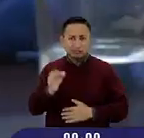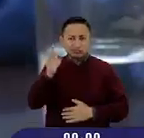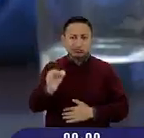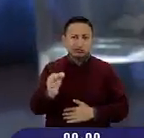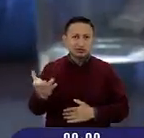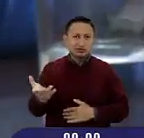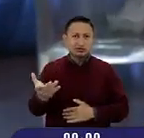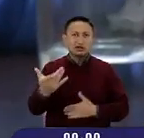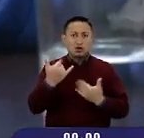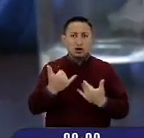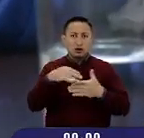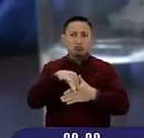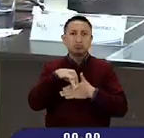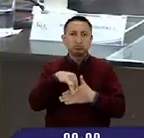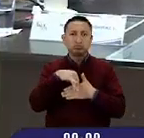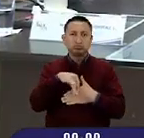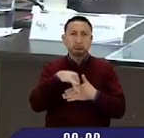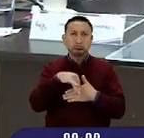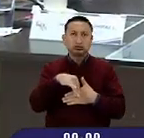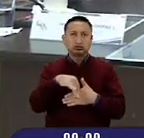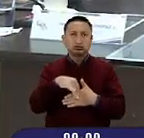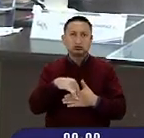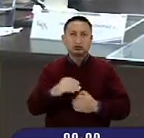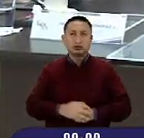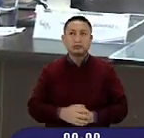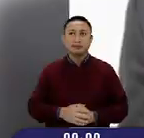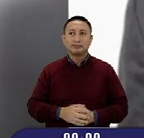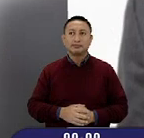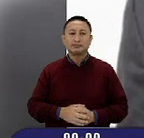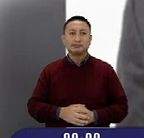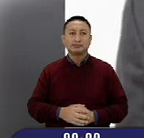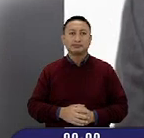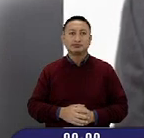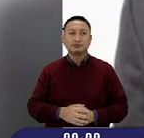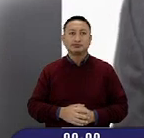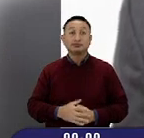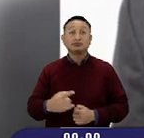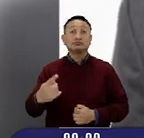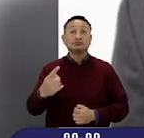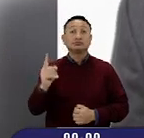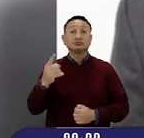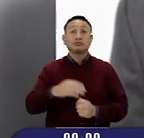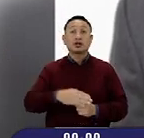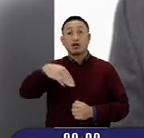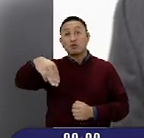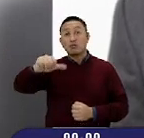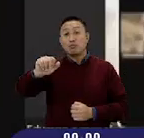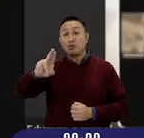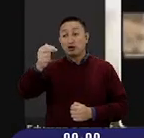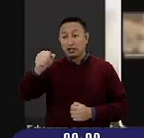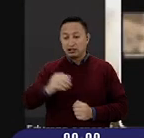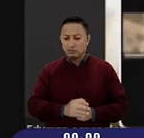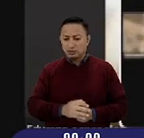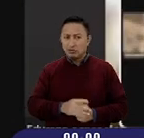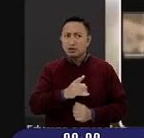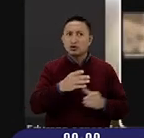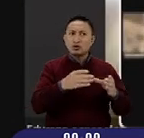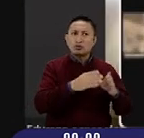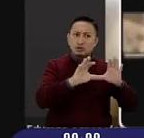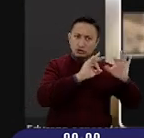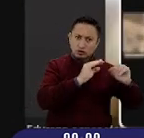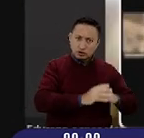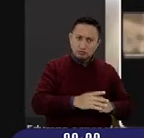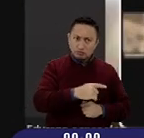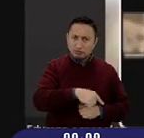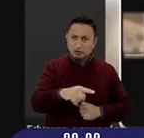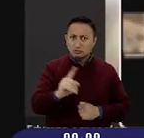se encuentra entrampado con un informe del Pleno que pone en primer lugar a Ricardo Morales y otro de la Comisión de Selección que